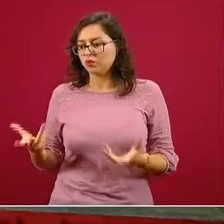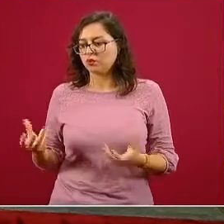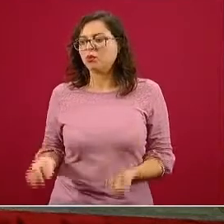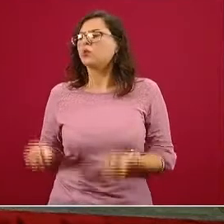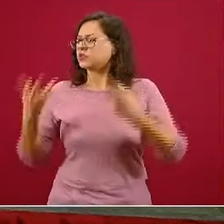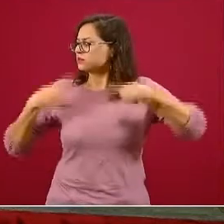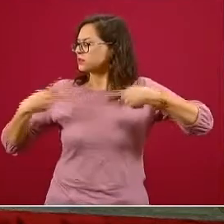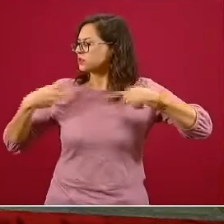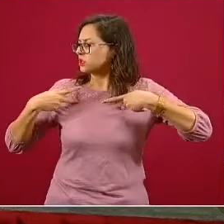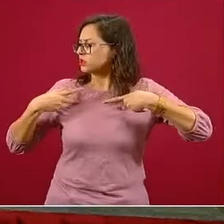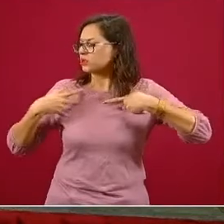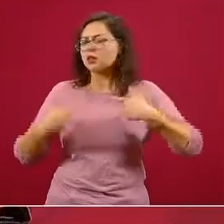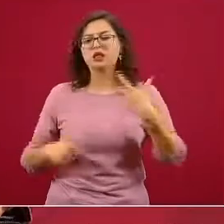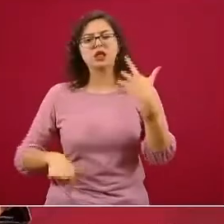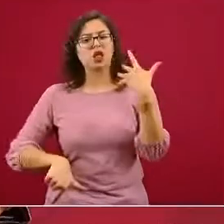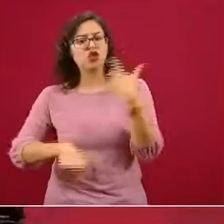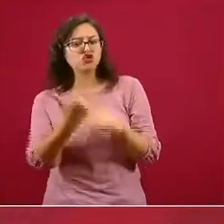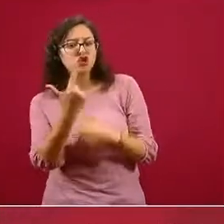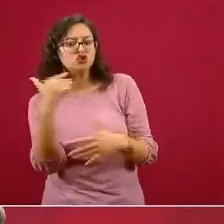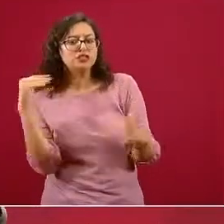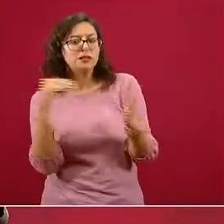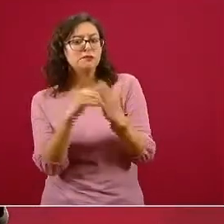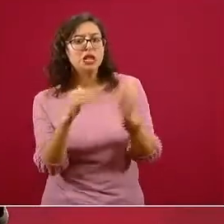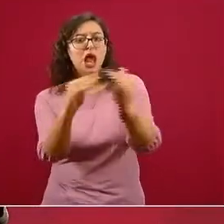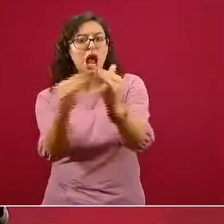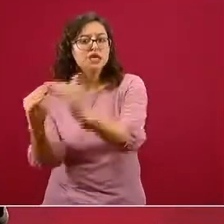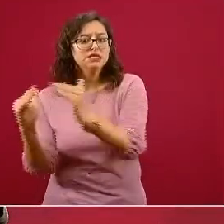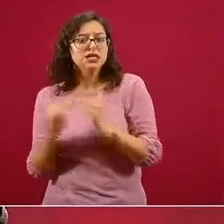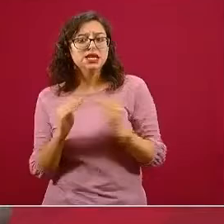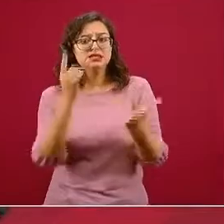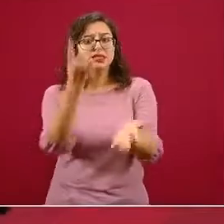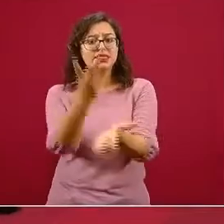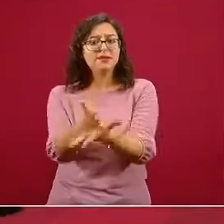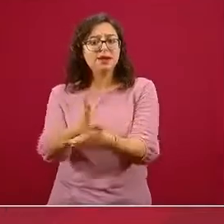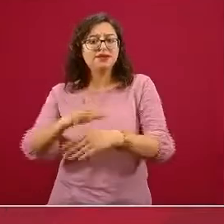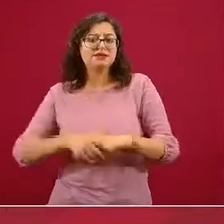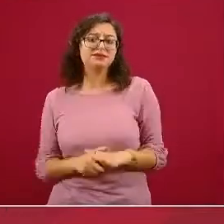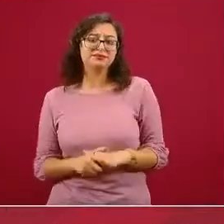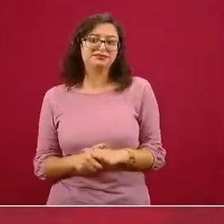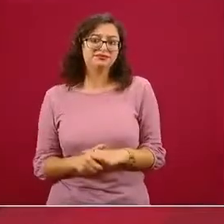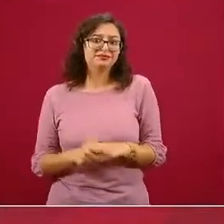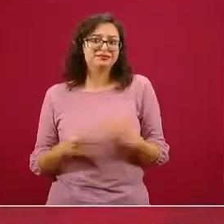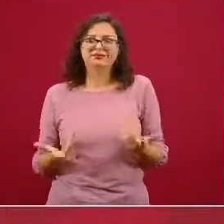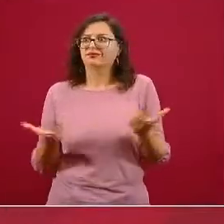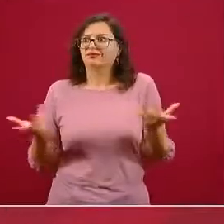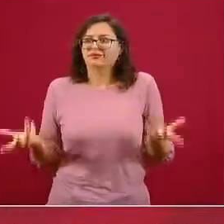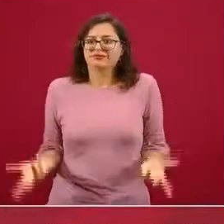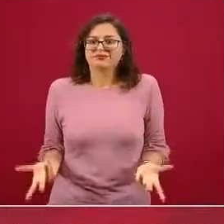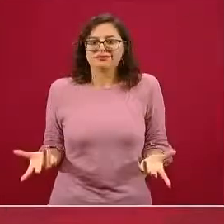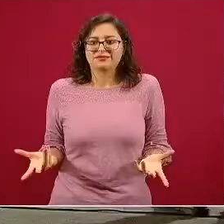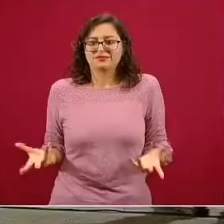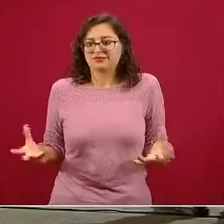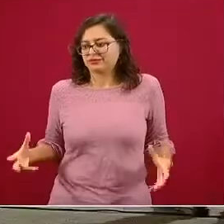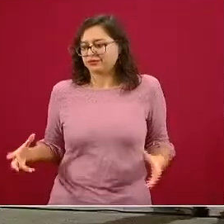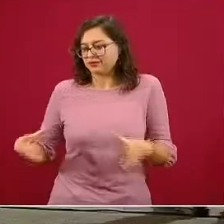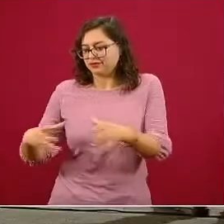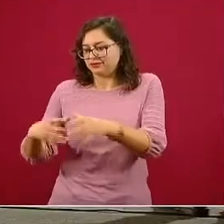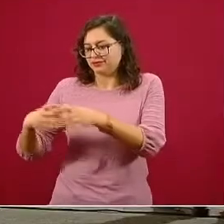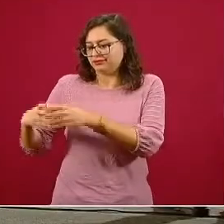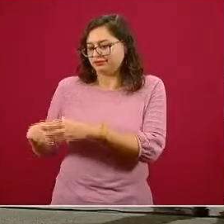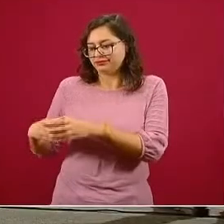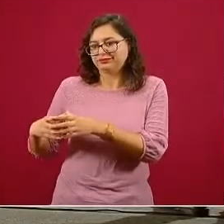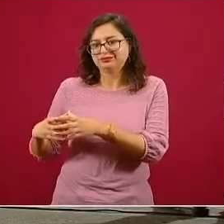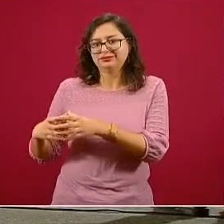esta ocasión, 12,000. De 12,000 hogares. Y hay una cantidad de, supongo,